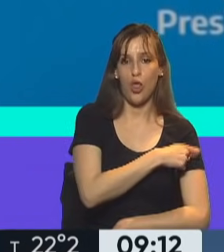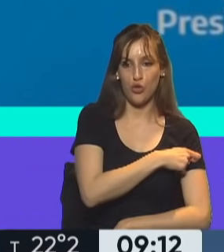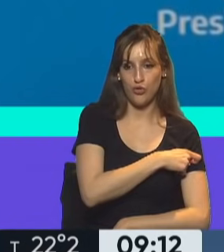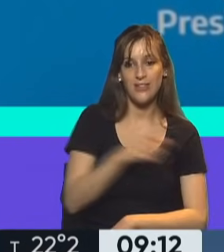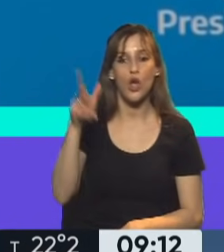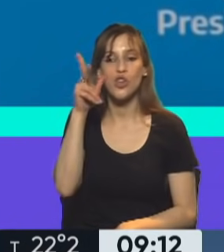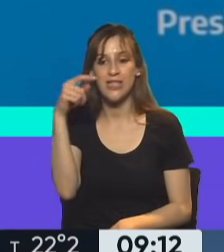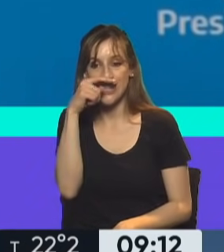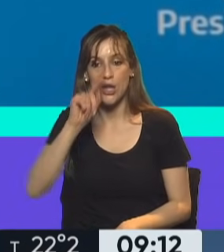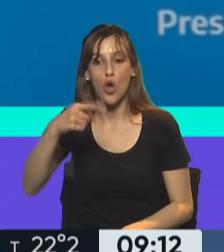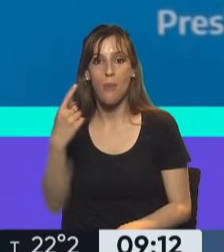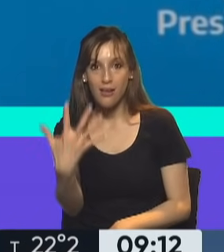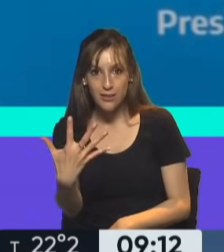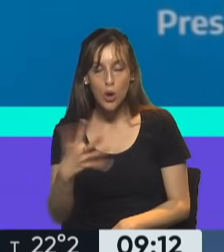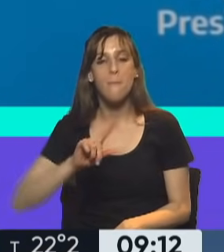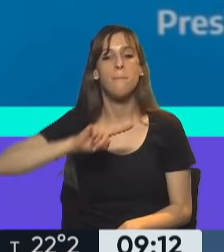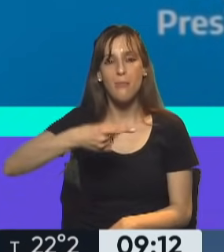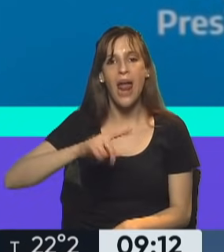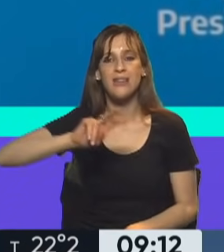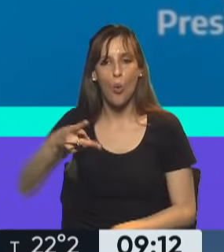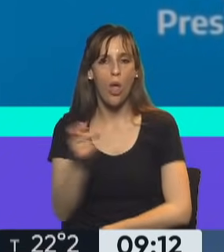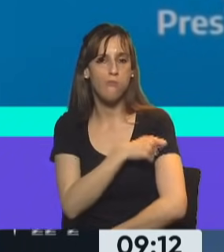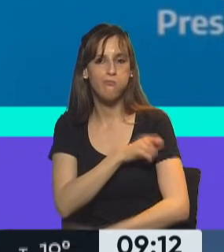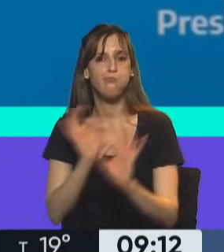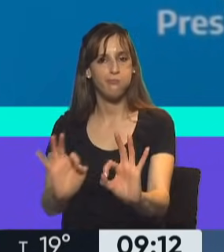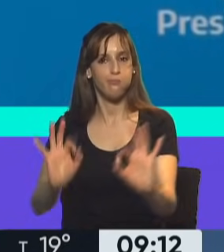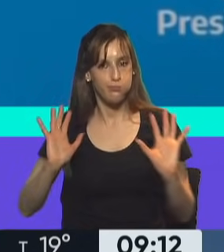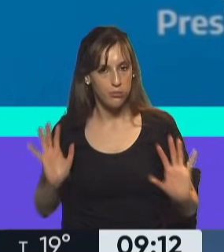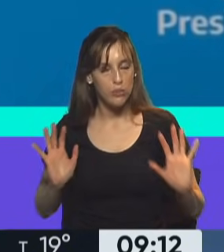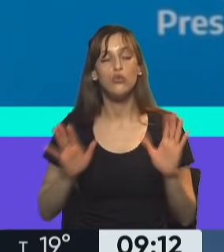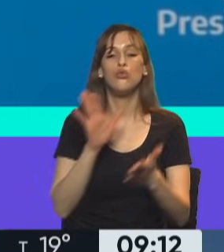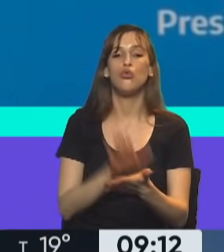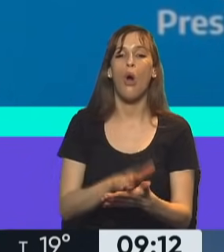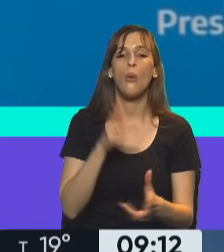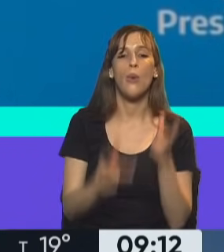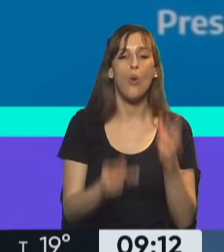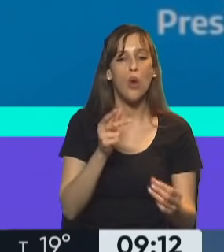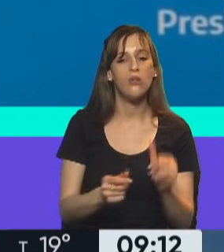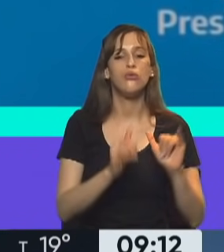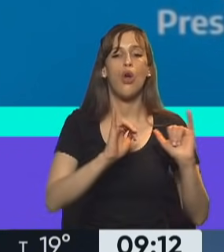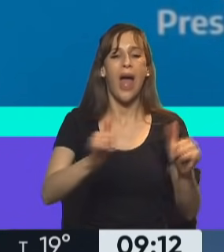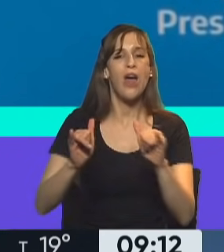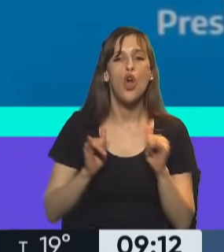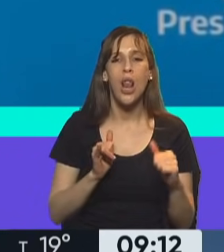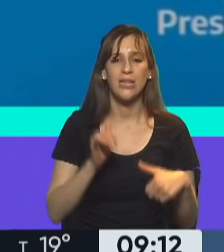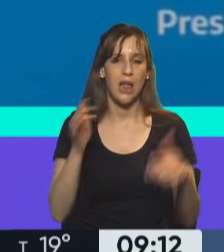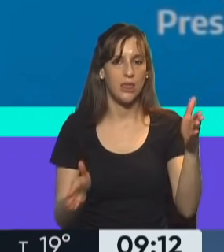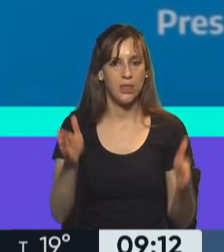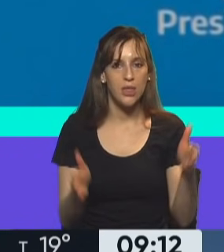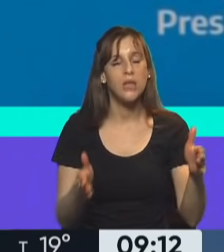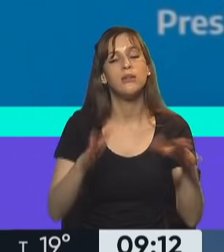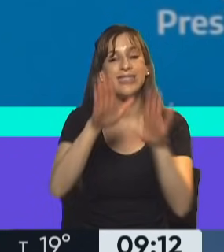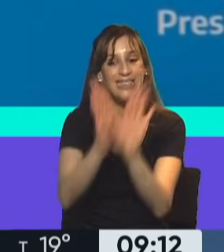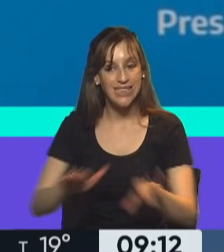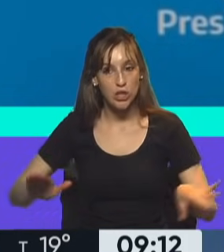87.5% lo han completado. En relación al avance de la vacunación en los adolescentes, los y las adolescentes y los niños y